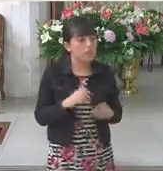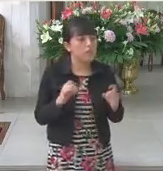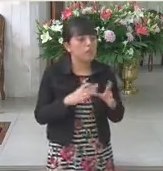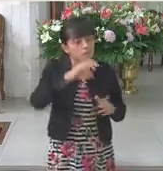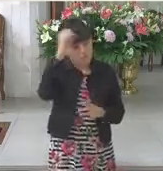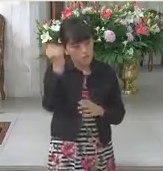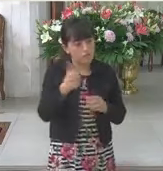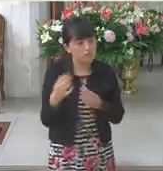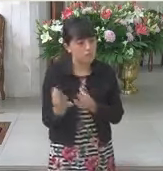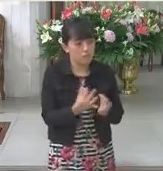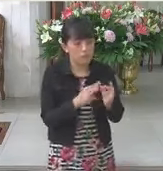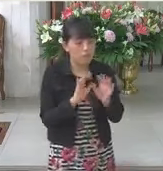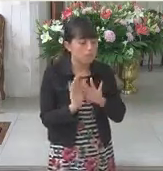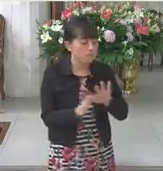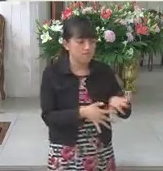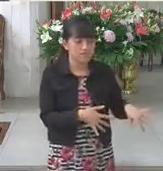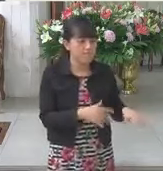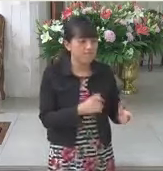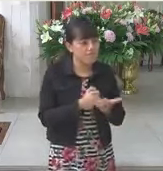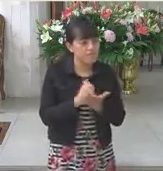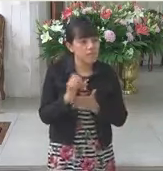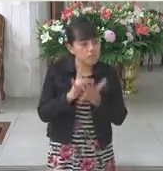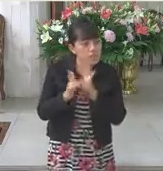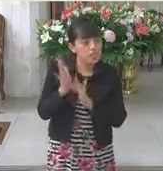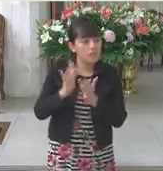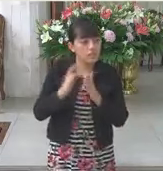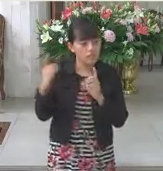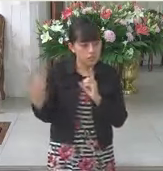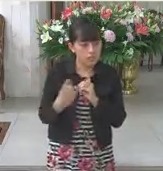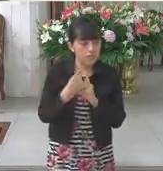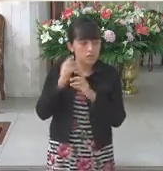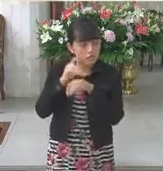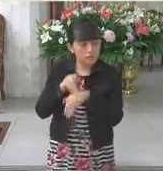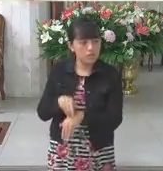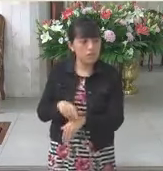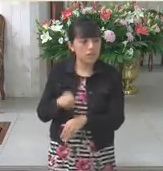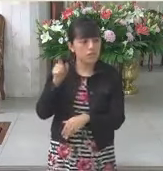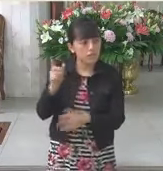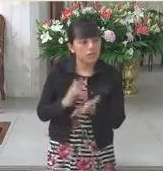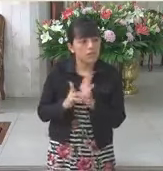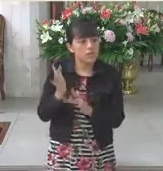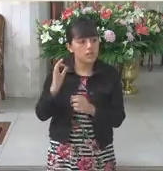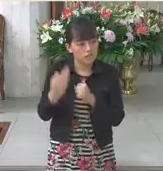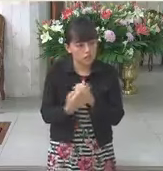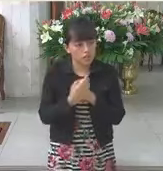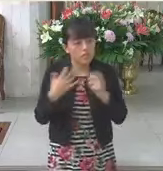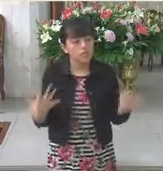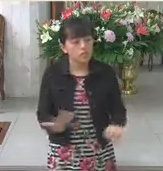sí mismo por mí glor así ligada la parábola